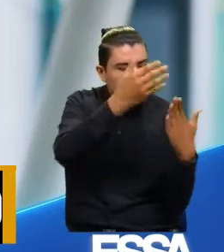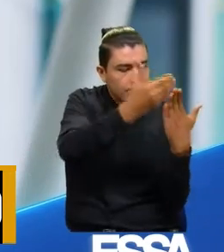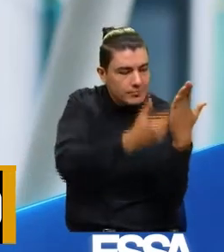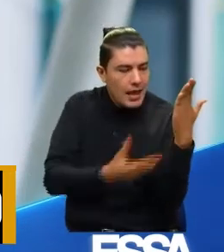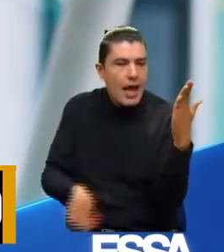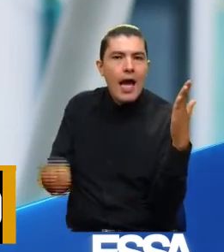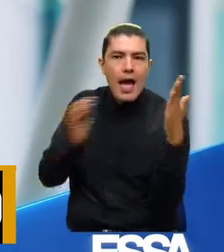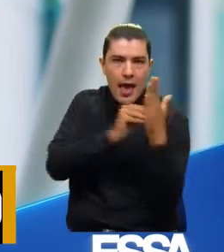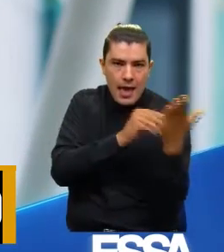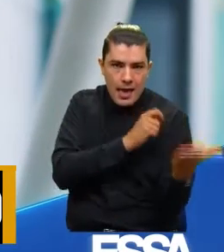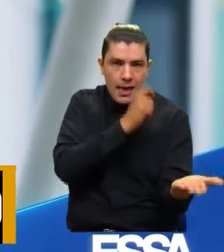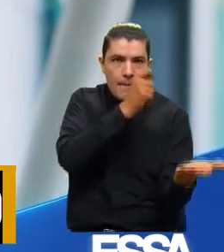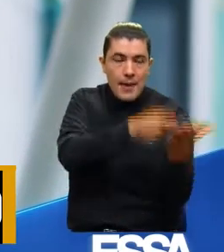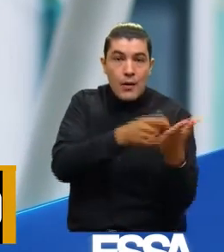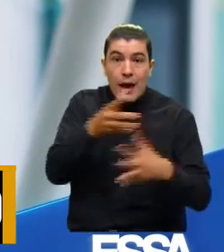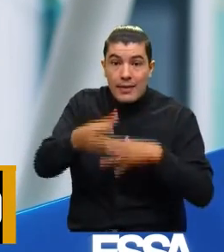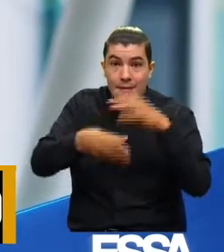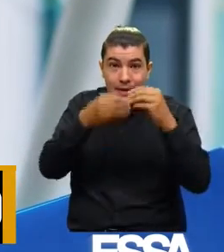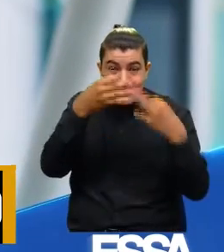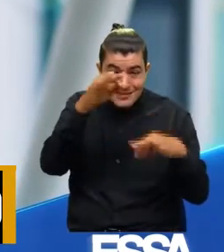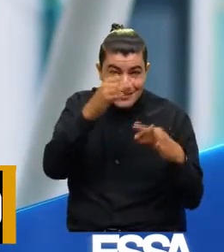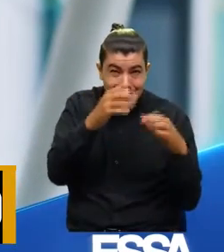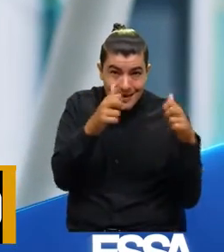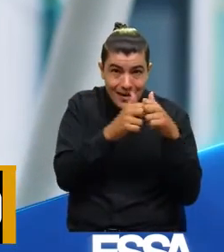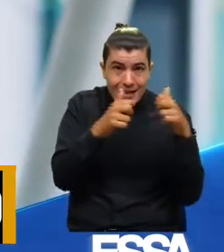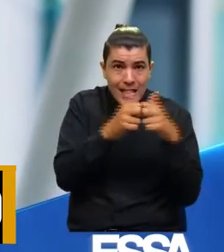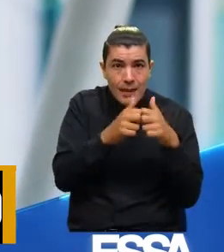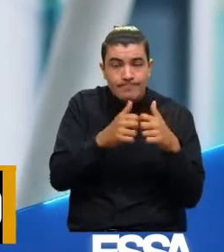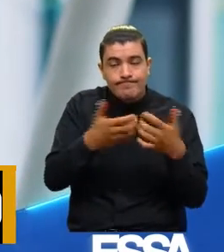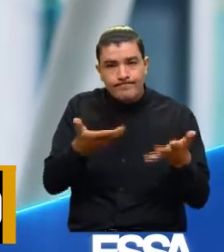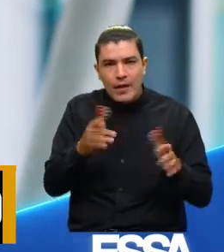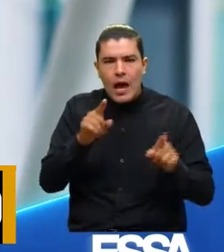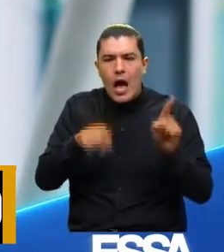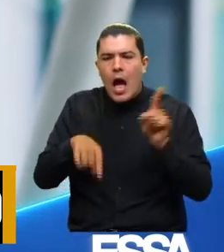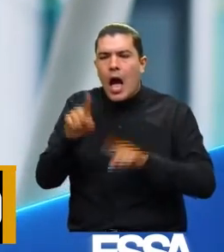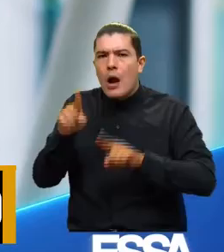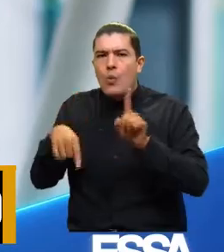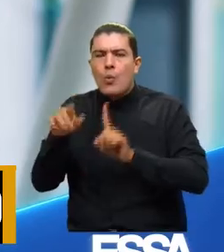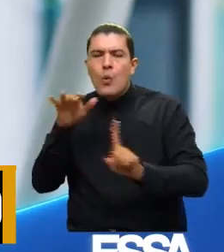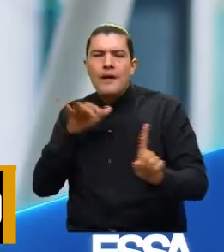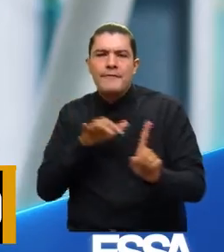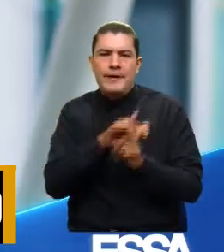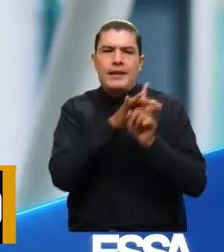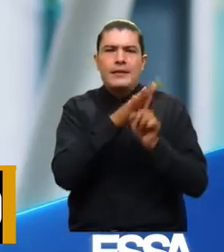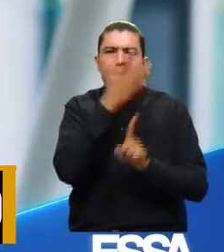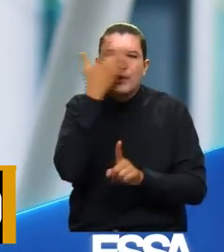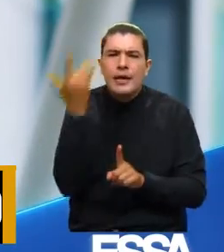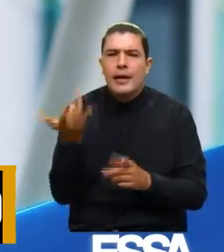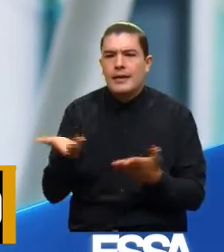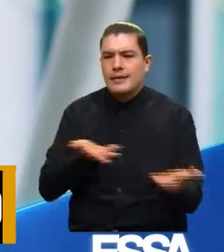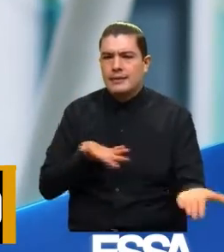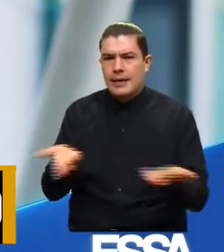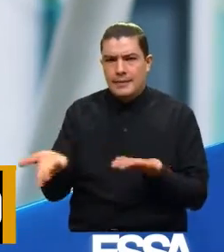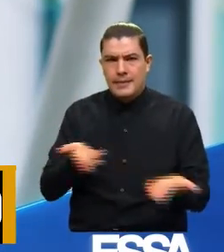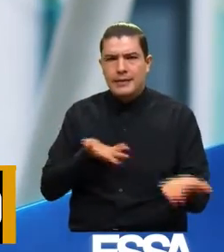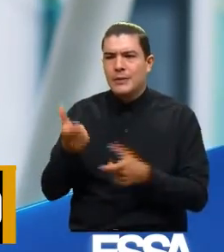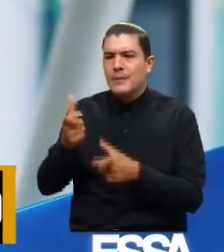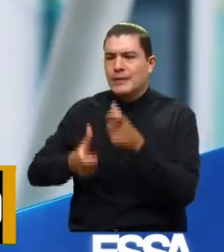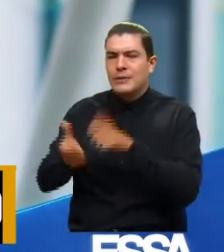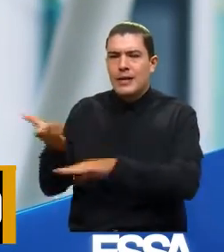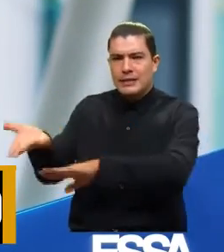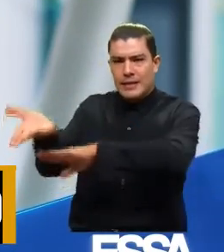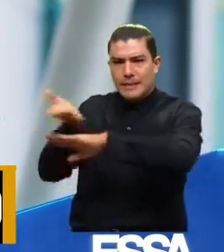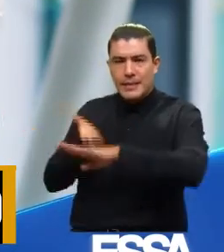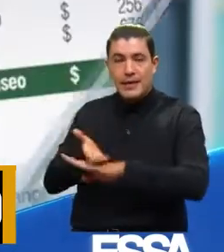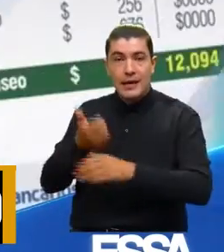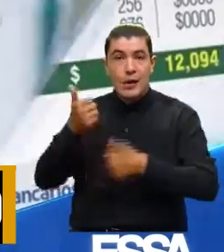Adicionalmente, la factura de energía se puede ver afectada por algunos servicios que nuestros clientes piden,